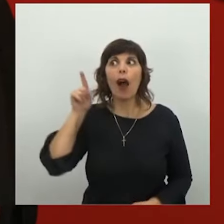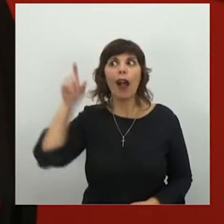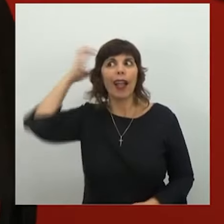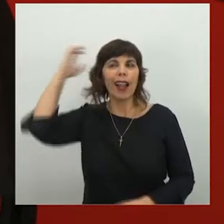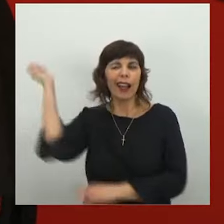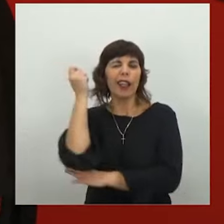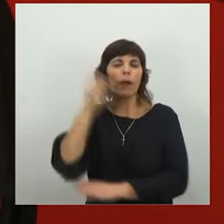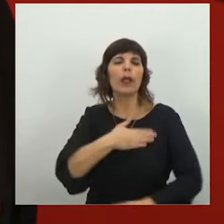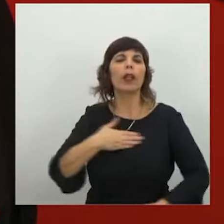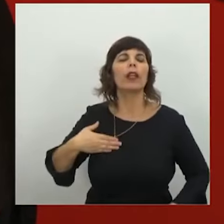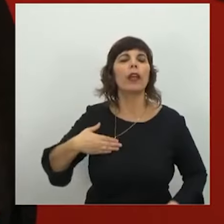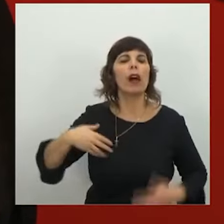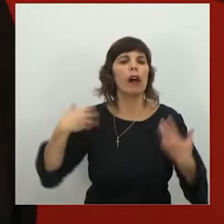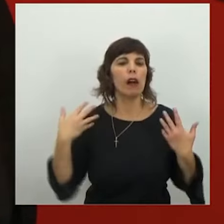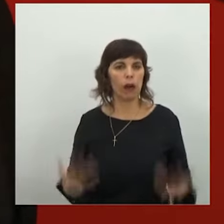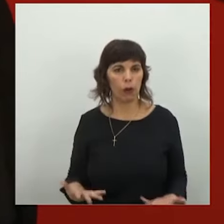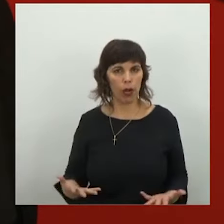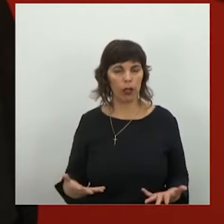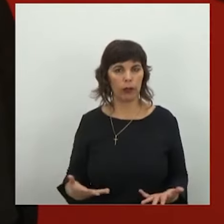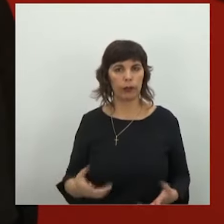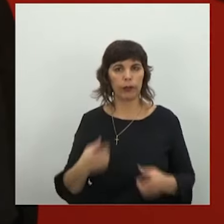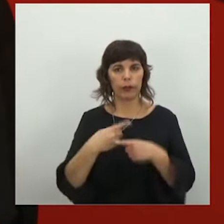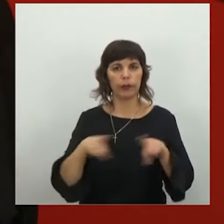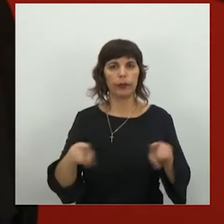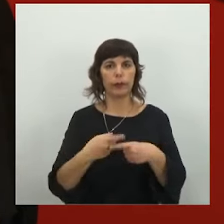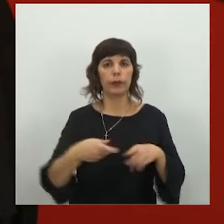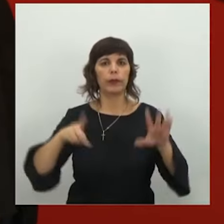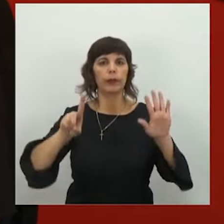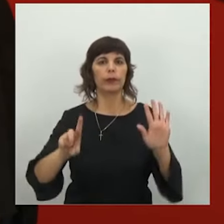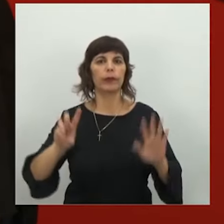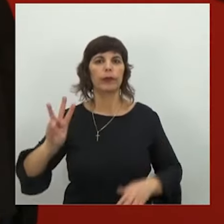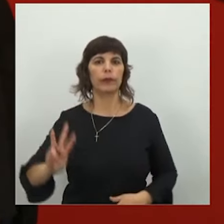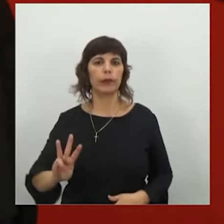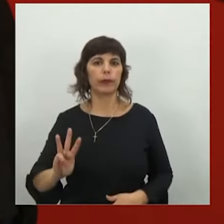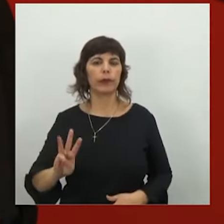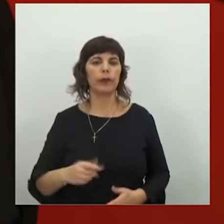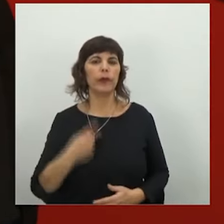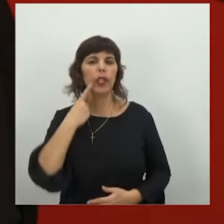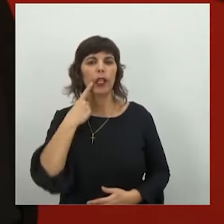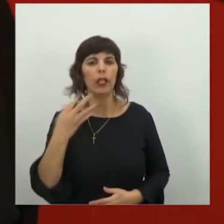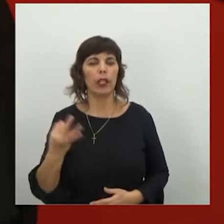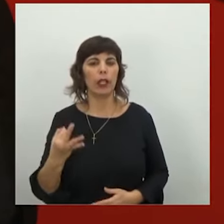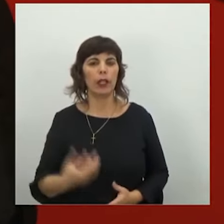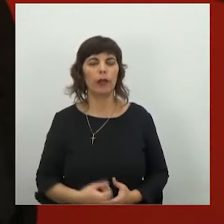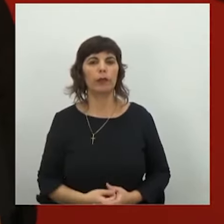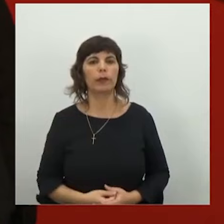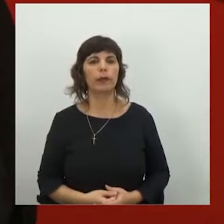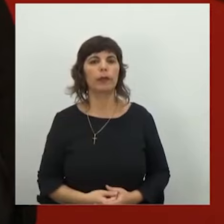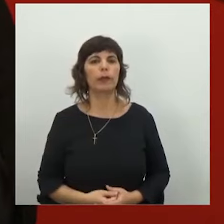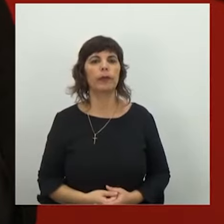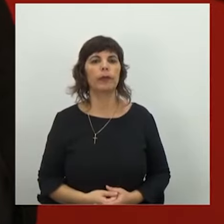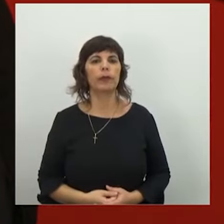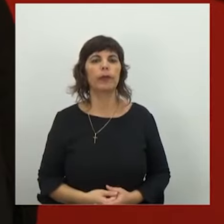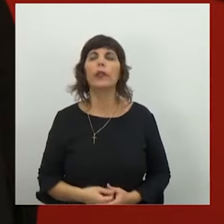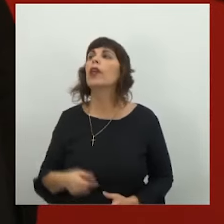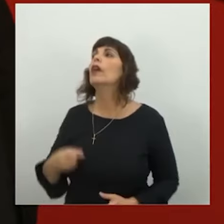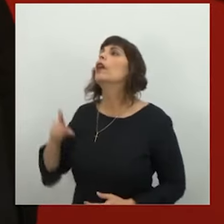Él dice en Salmo 63, dice, él, mi él eres